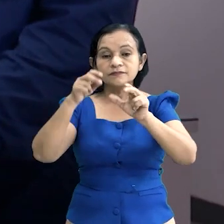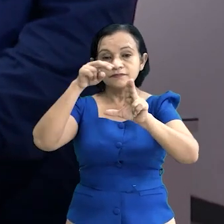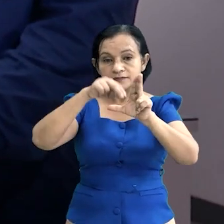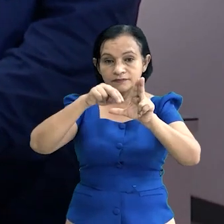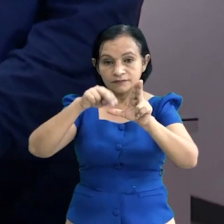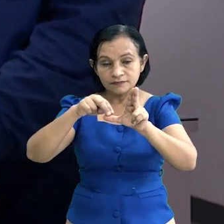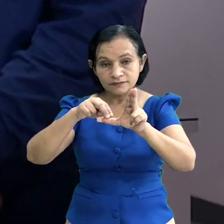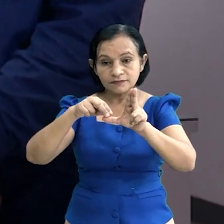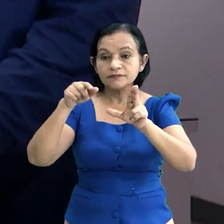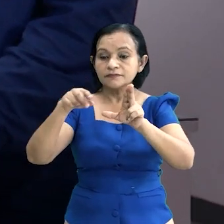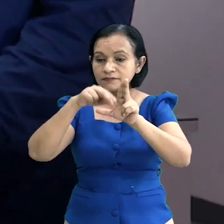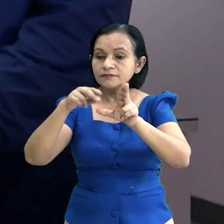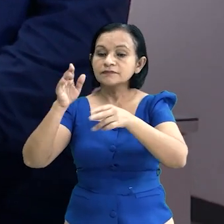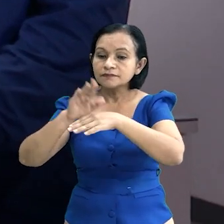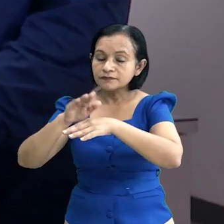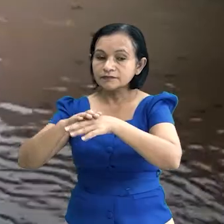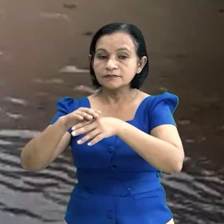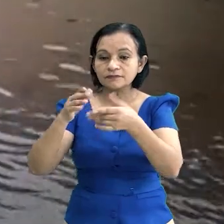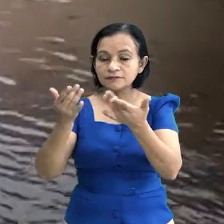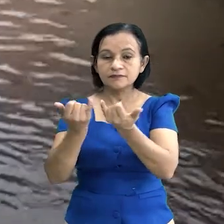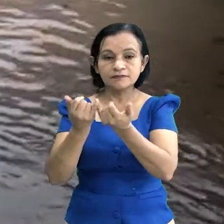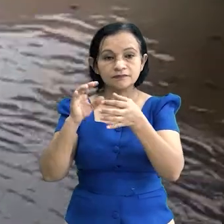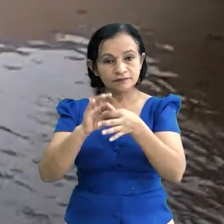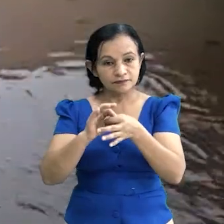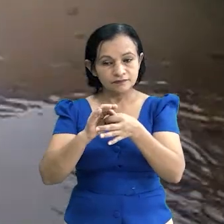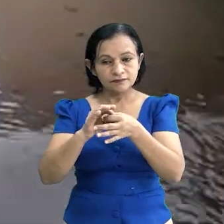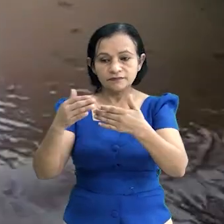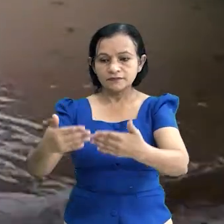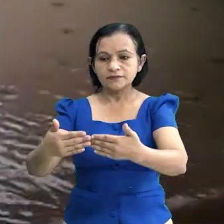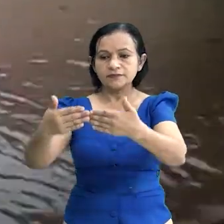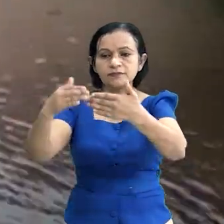puesto de mando de la codirección de SINAPRED, que es la UIFA. La represa Las